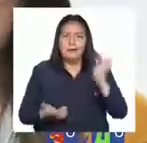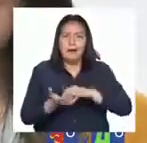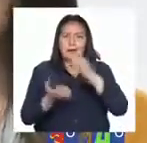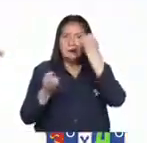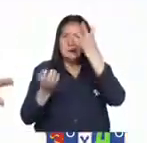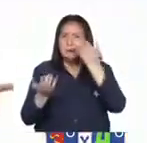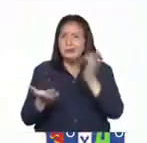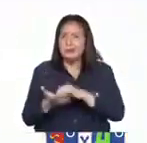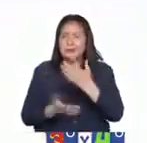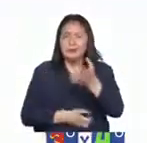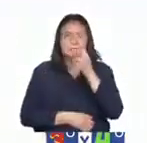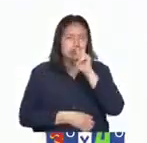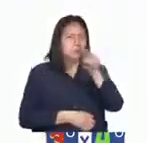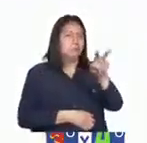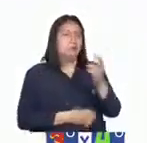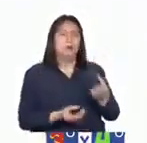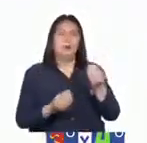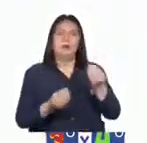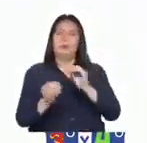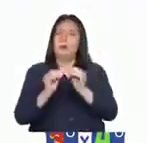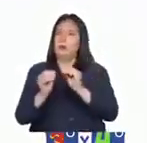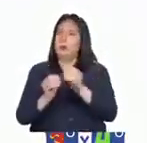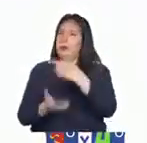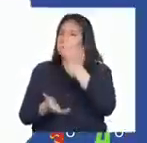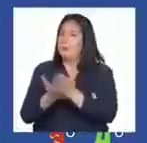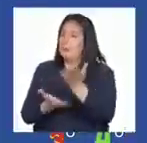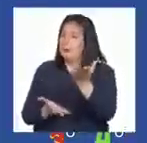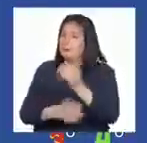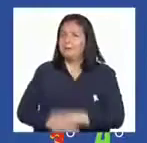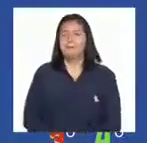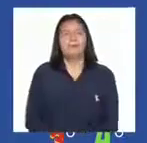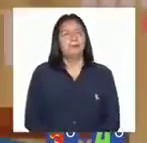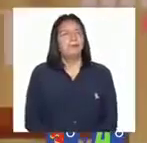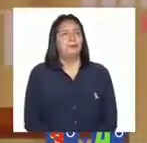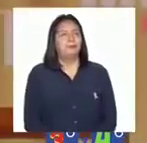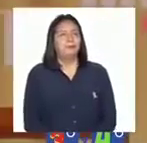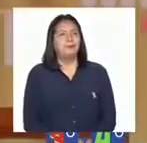por descubrir. Vamos a ver cómo están resolviendo este problema.